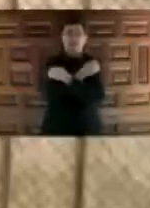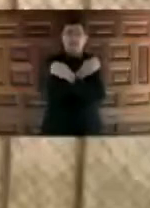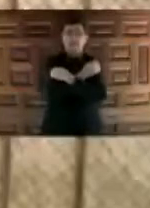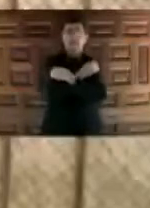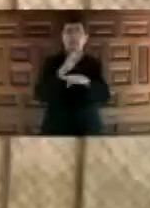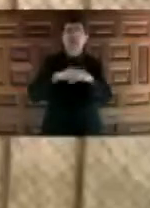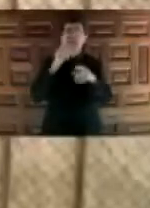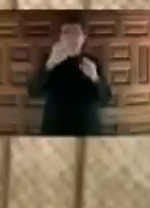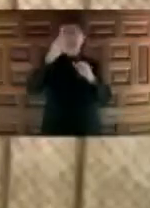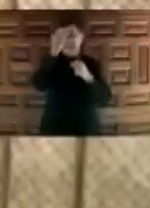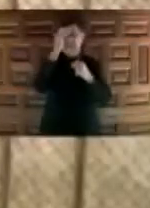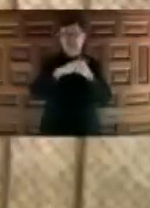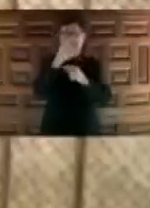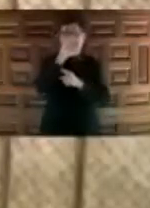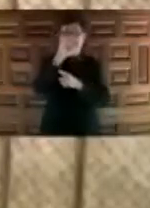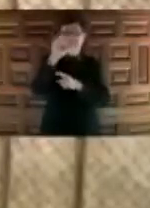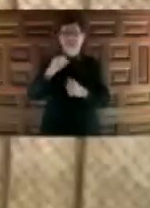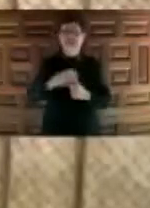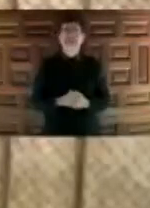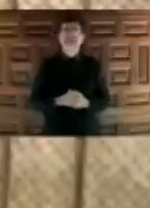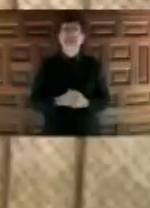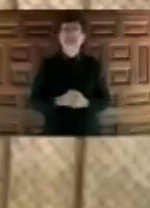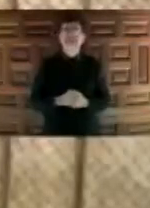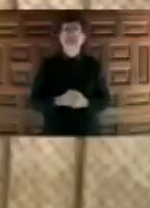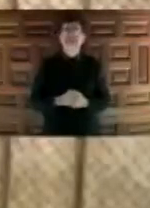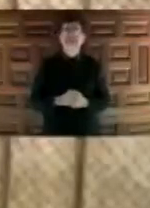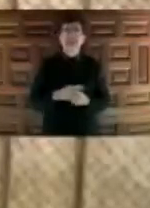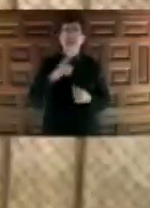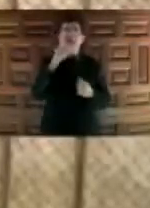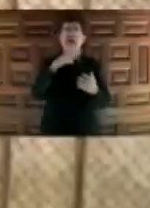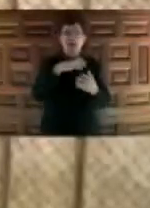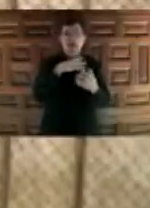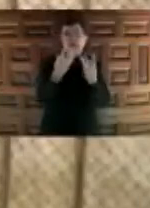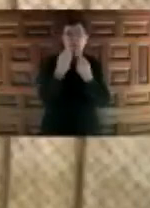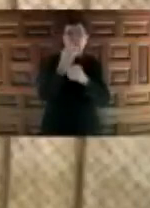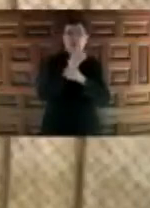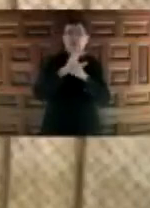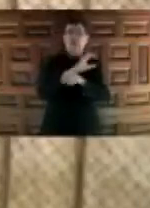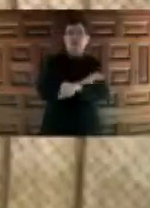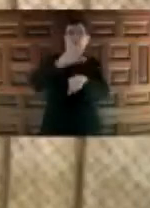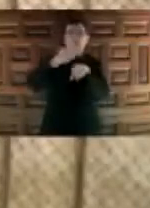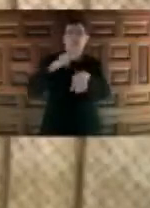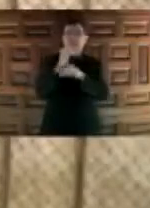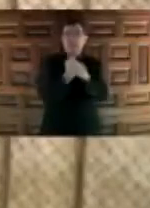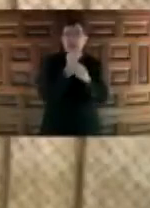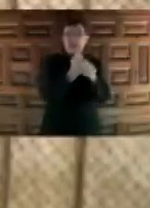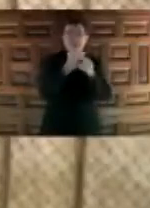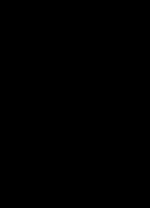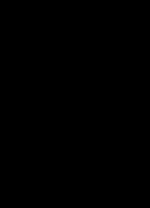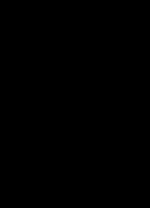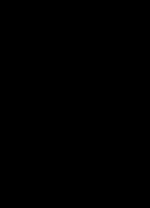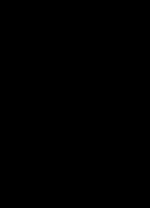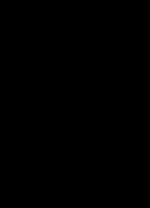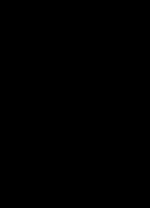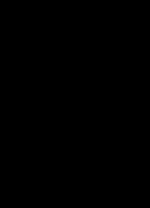Educativas, que es conocido por el DIE, porque me conocido como el DIE, y ha coordinado proyectos de investigación a